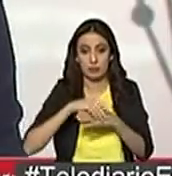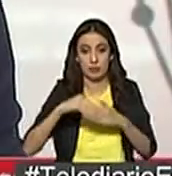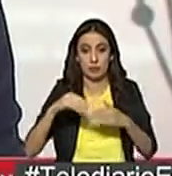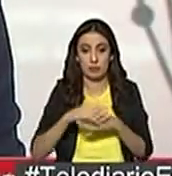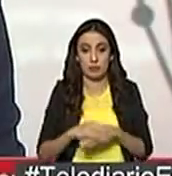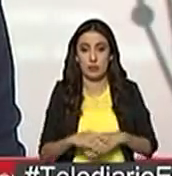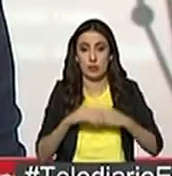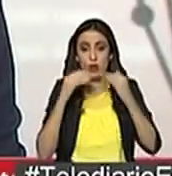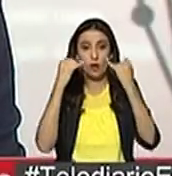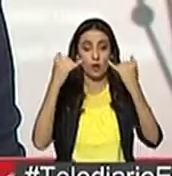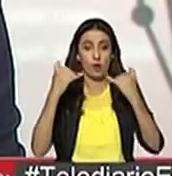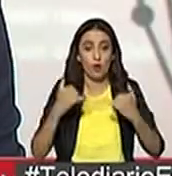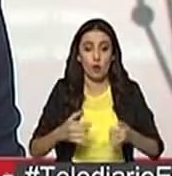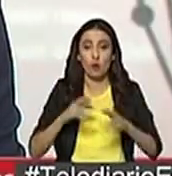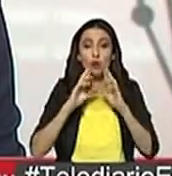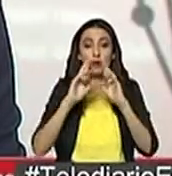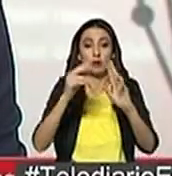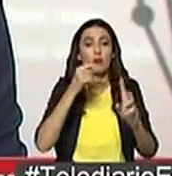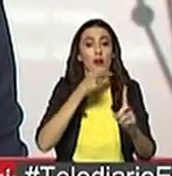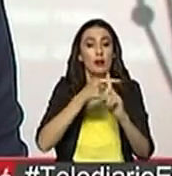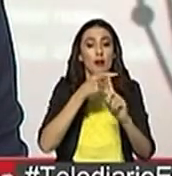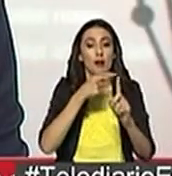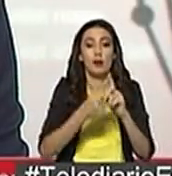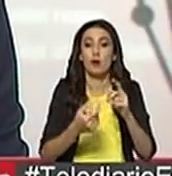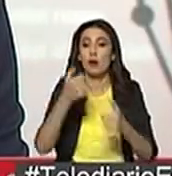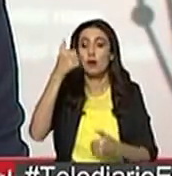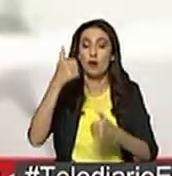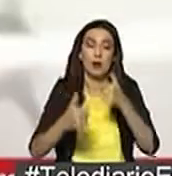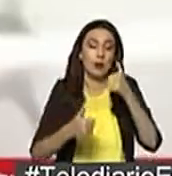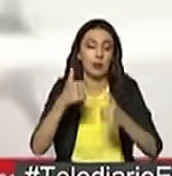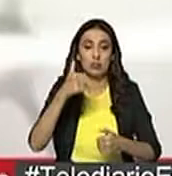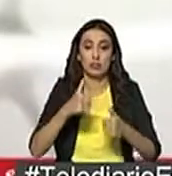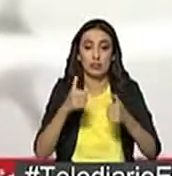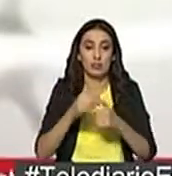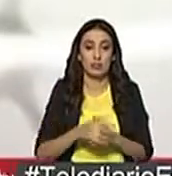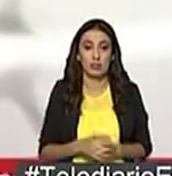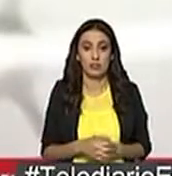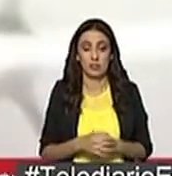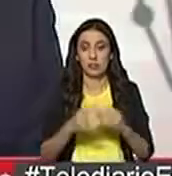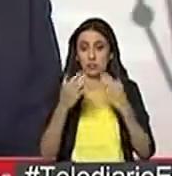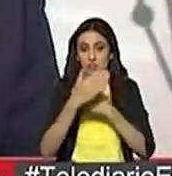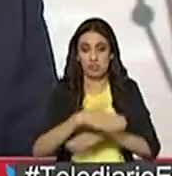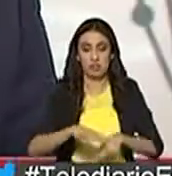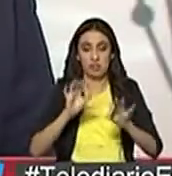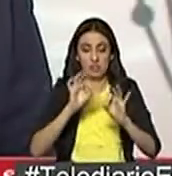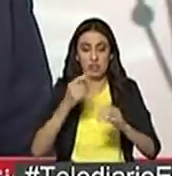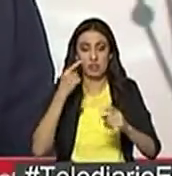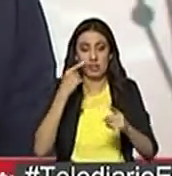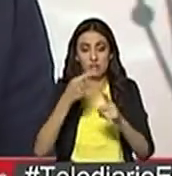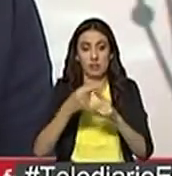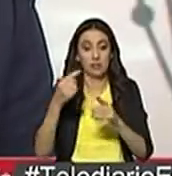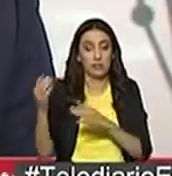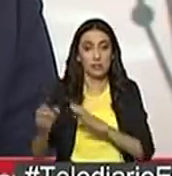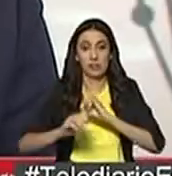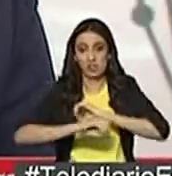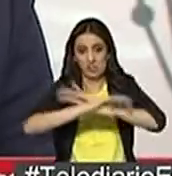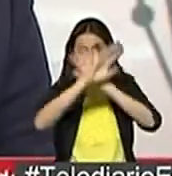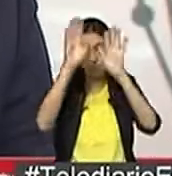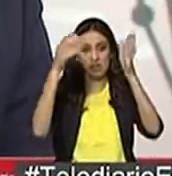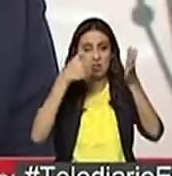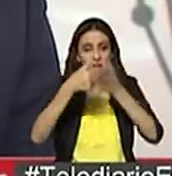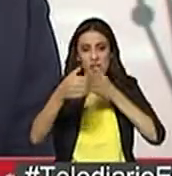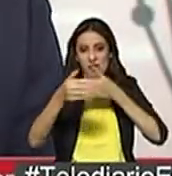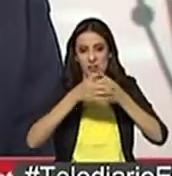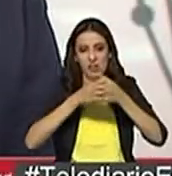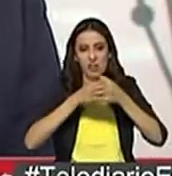otros elementos positivos planteaba esa propuesta de ley que finalmente fue archivada? Y este punto que usted dice, aclarémoslo al país. Cualquier reforma